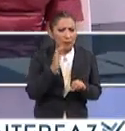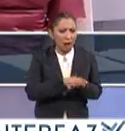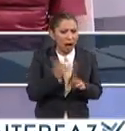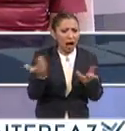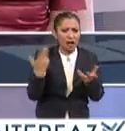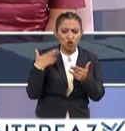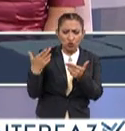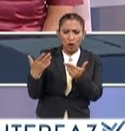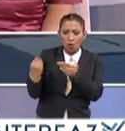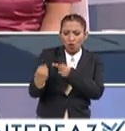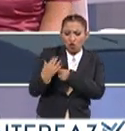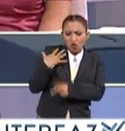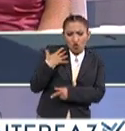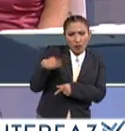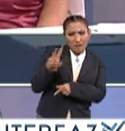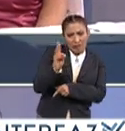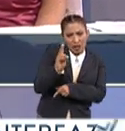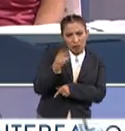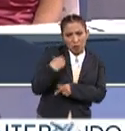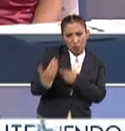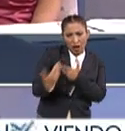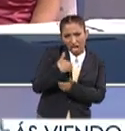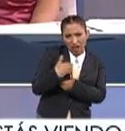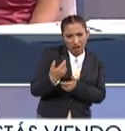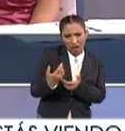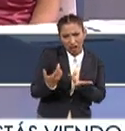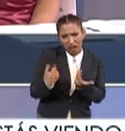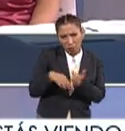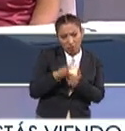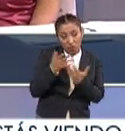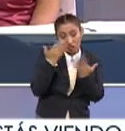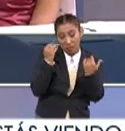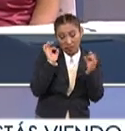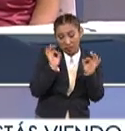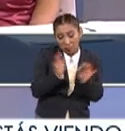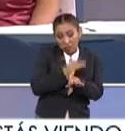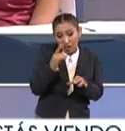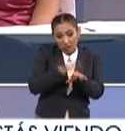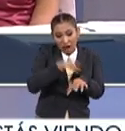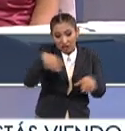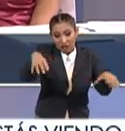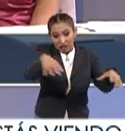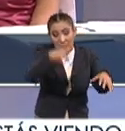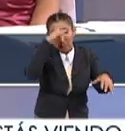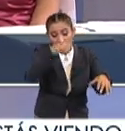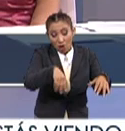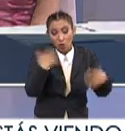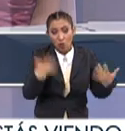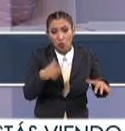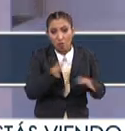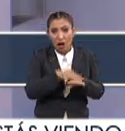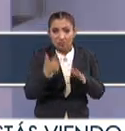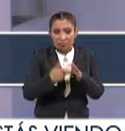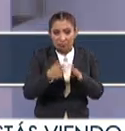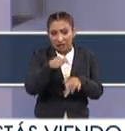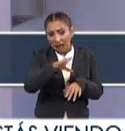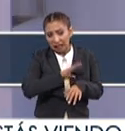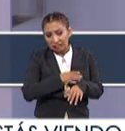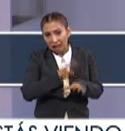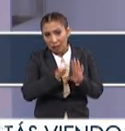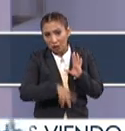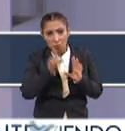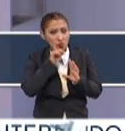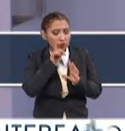más susceptibles a este virus. Nosotros no se sabe bien por qué, pero México es uno de los países con mayor frecuencia de este